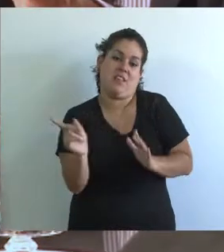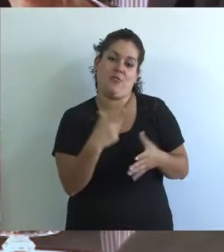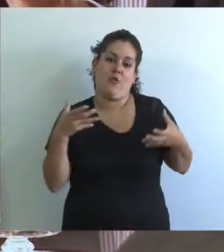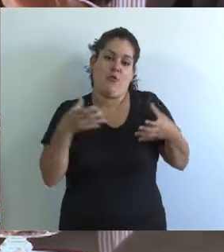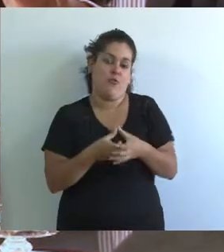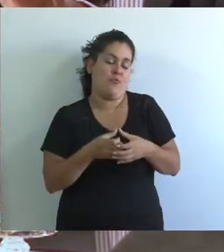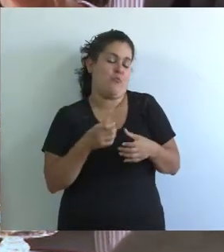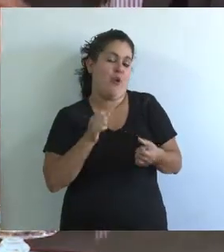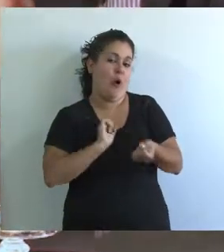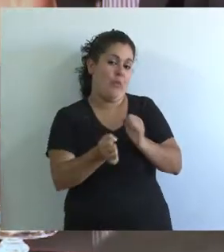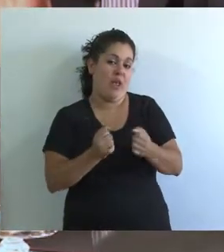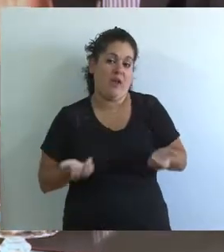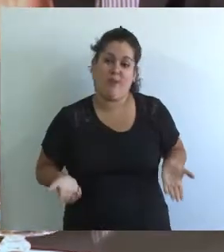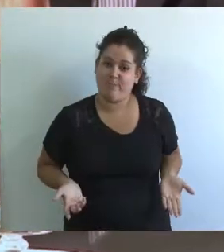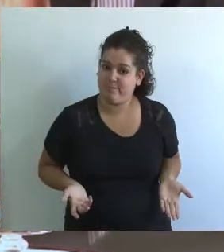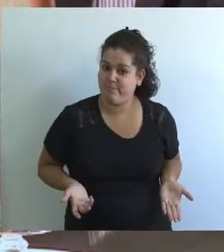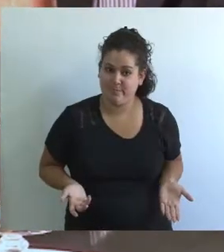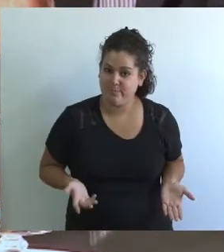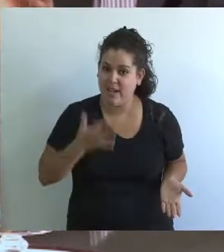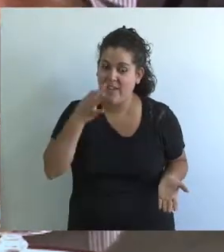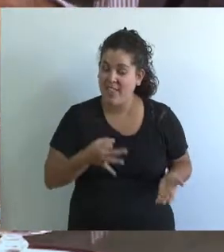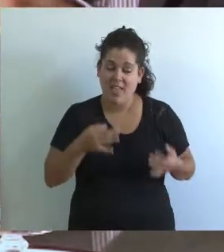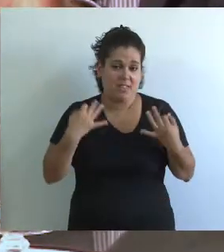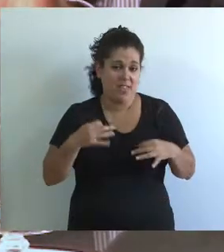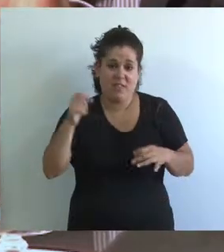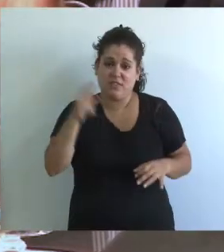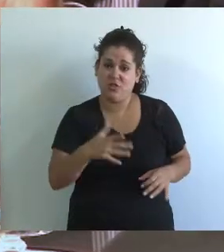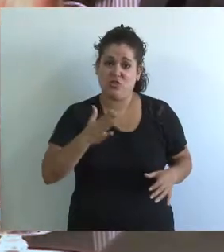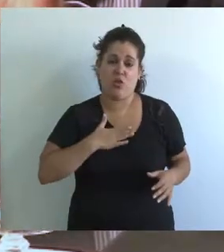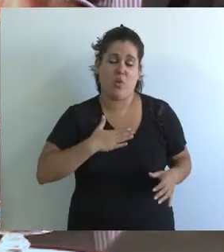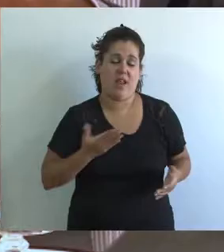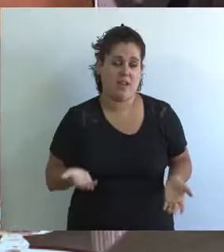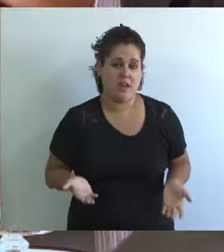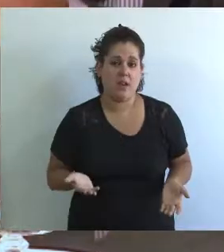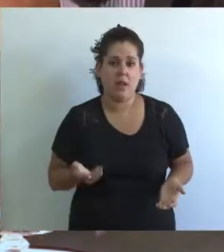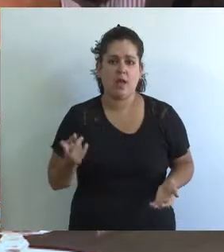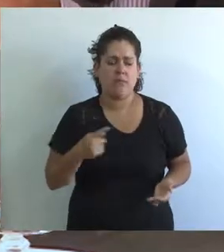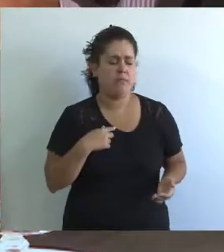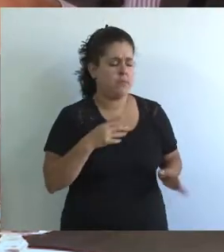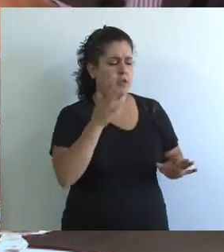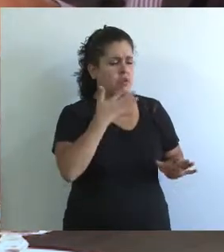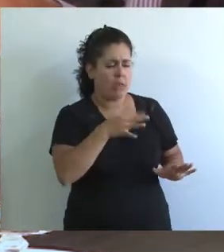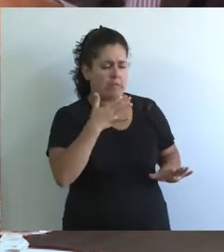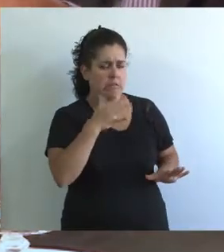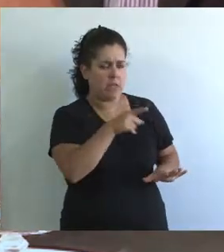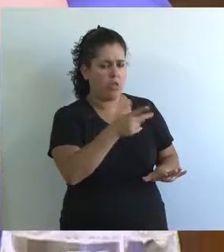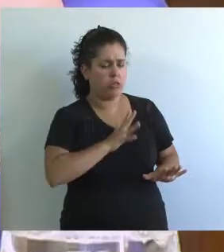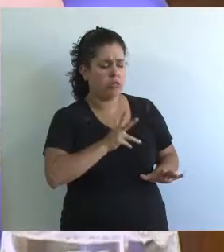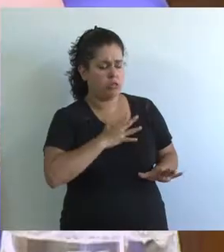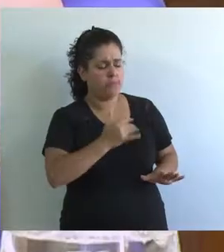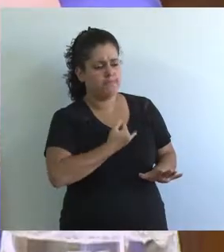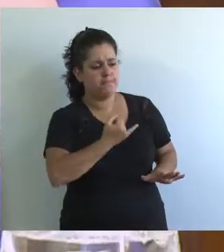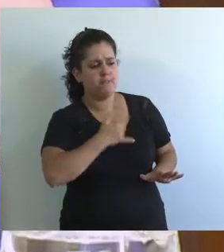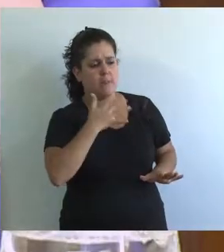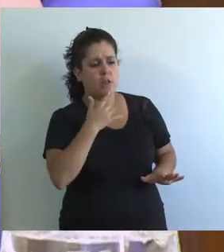Obrero y del Frente de Izquierda, es un recurso estratégico que debe estar en manos de la soberanía nacional. Pero ¿de dónde sale la plata? Yo entiendo lo que hablas del control de los